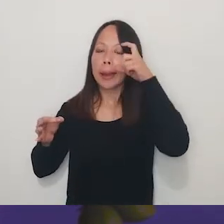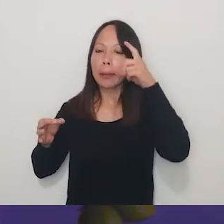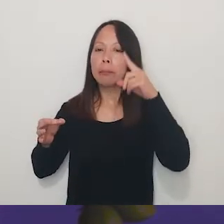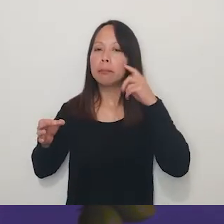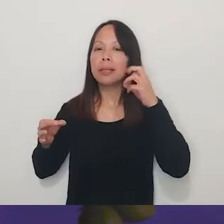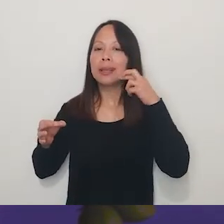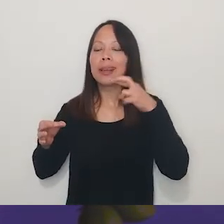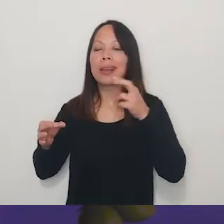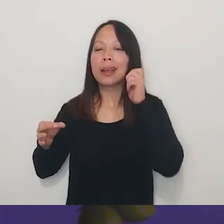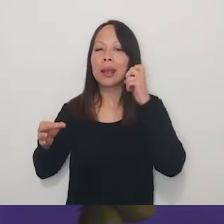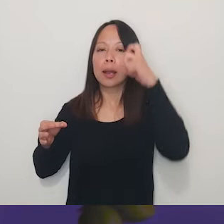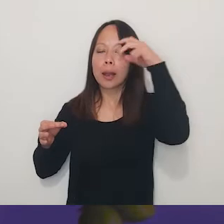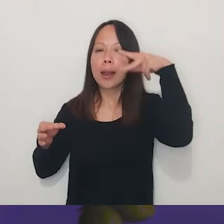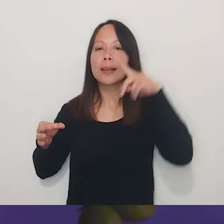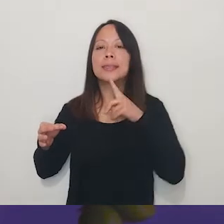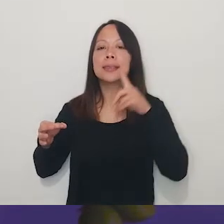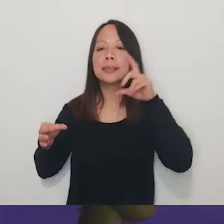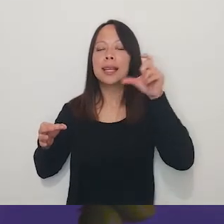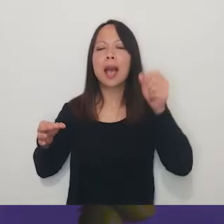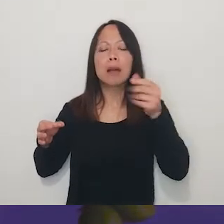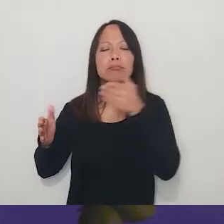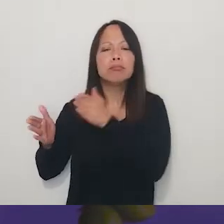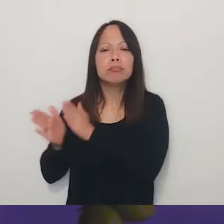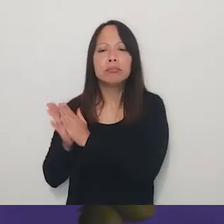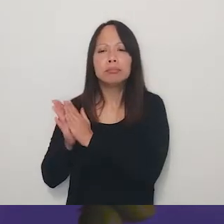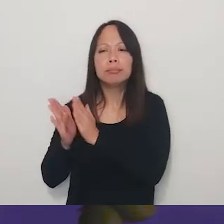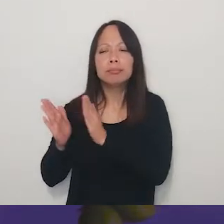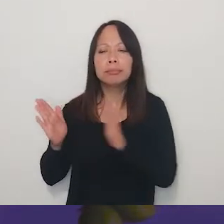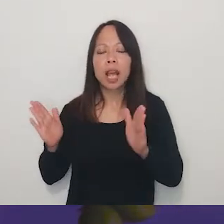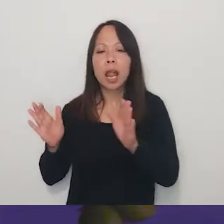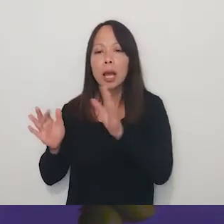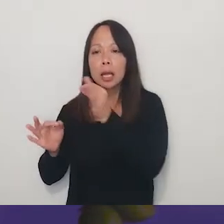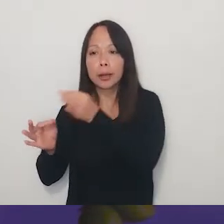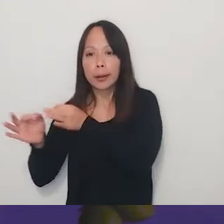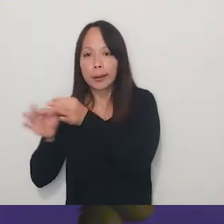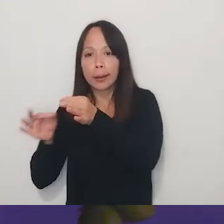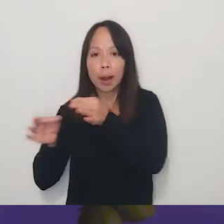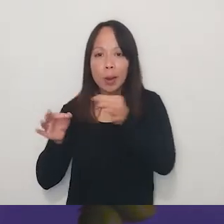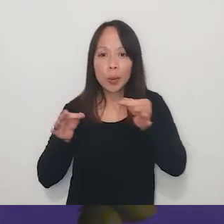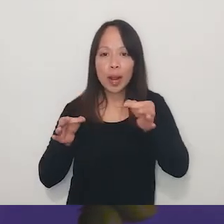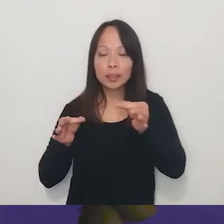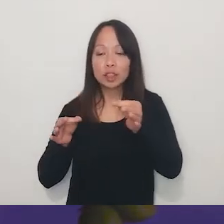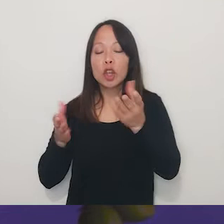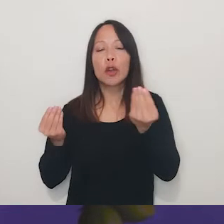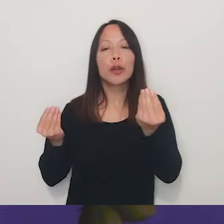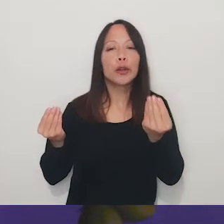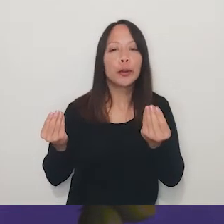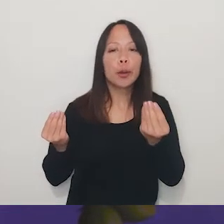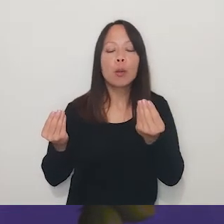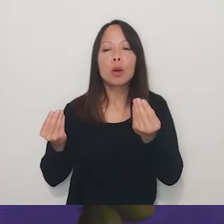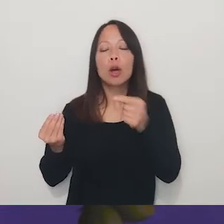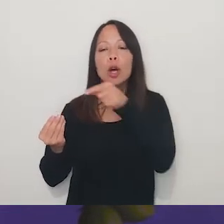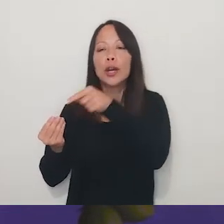que no ocurra que esa proteína esté sintetizada o funcionante, y bueno, esto puede ser un problema de regulación, de expresión,